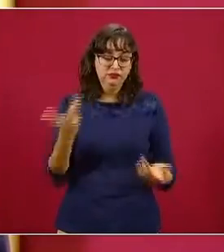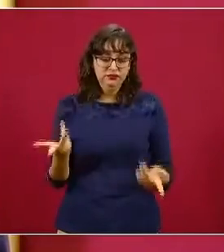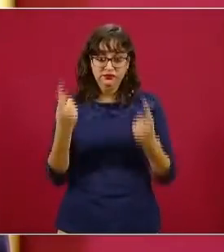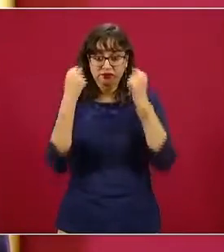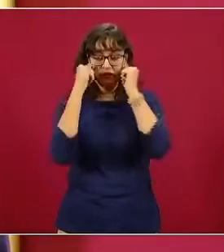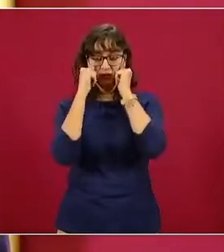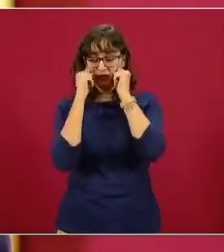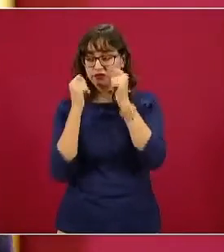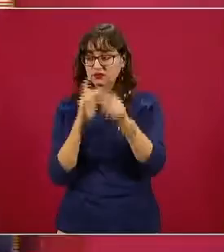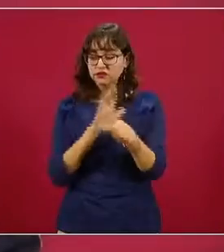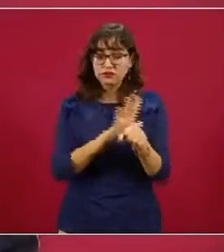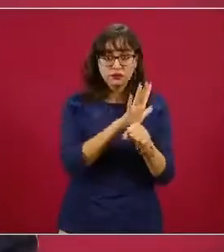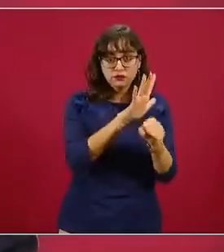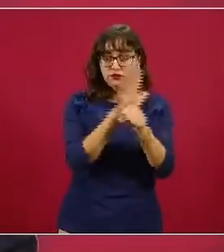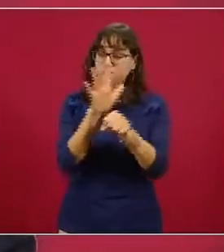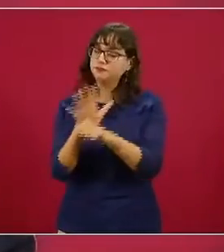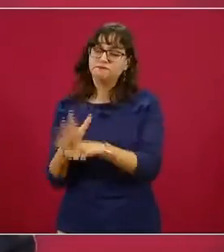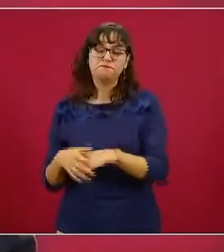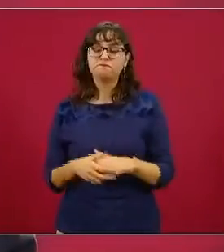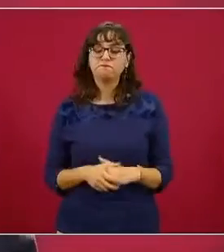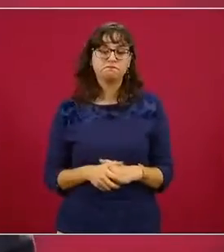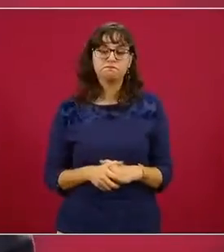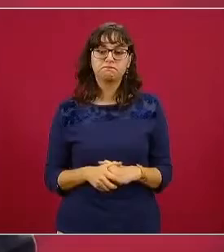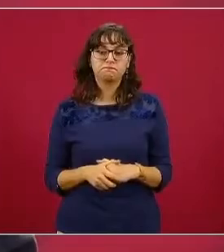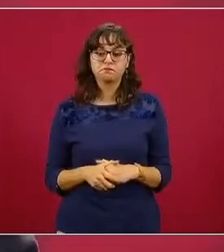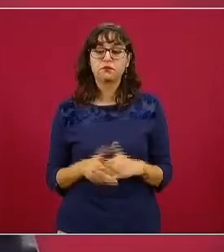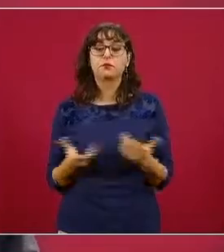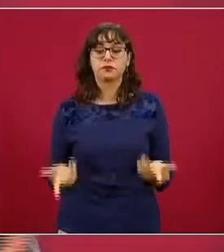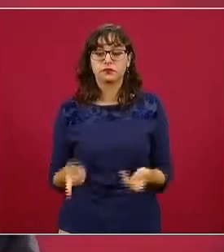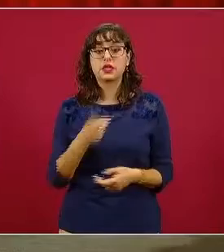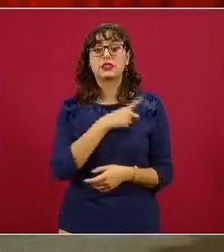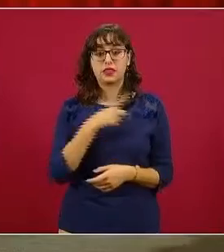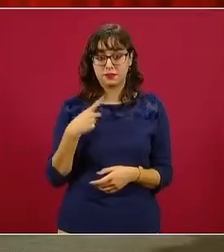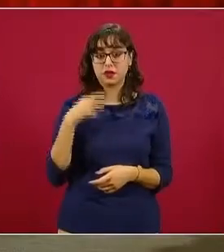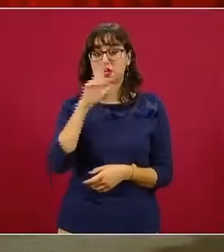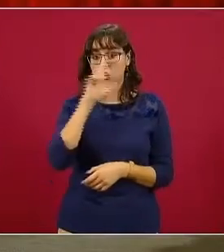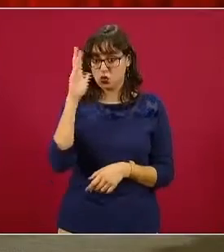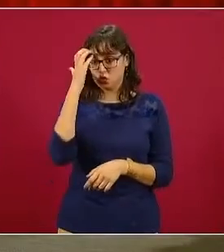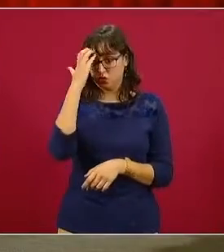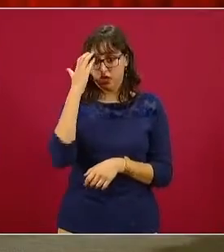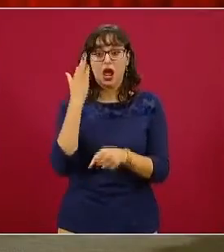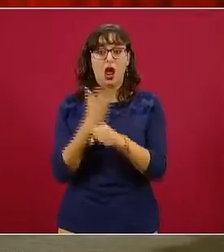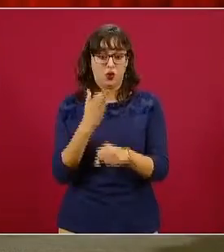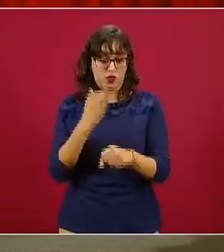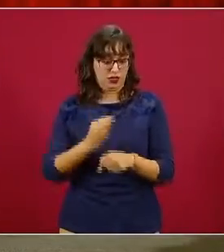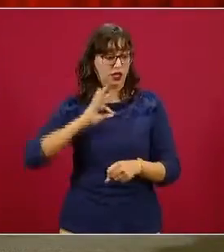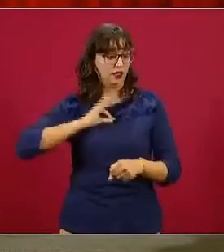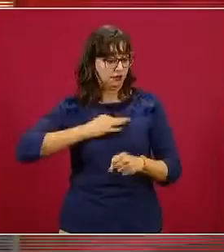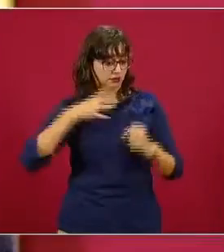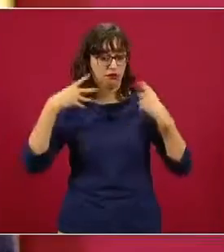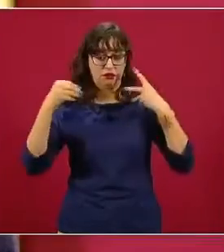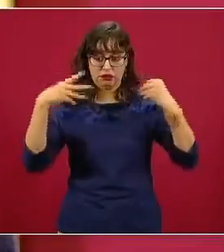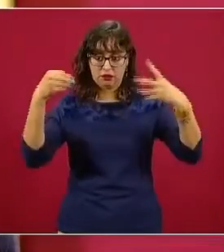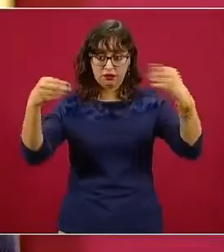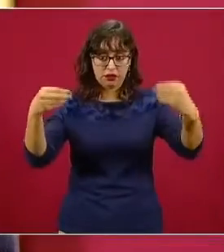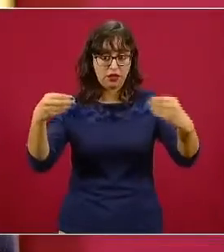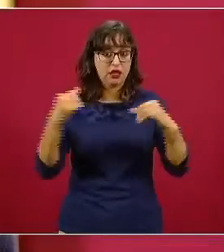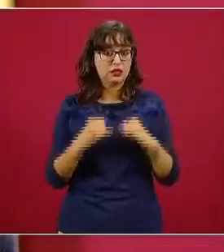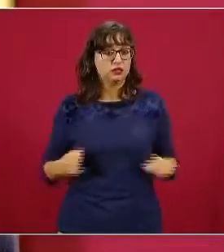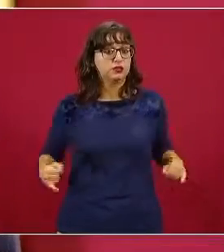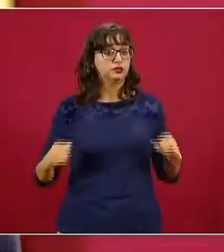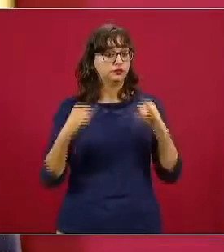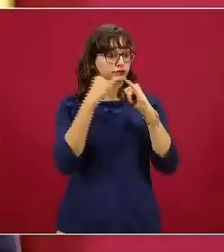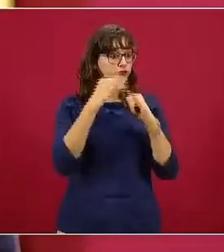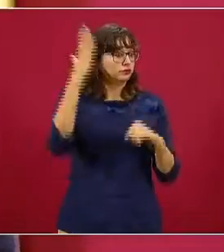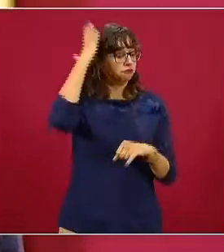la derechohabiencia. Y es de reconocer la buena voluntad de todas las personas líderes de las